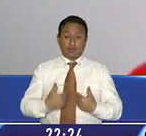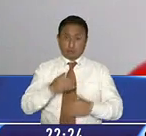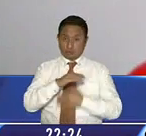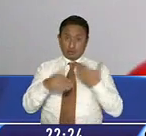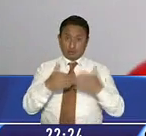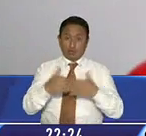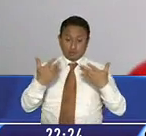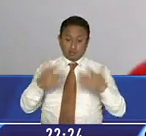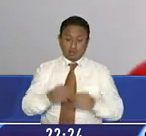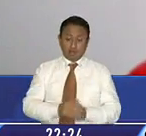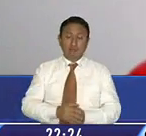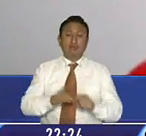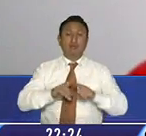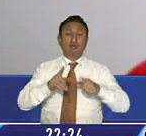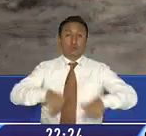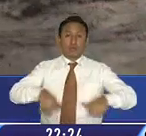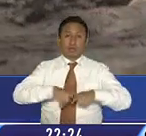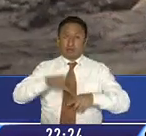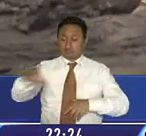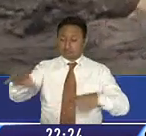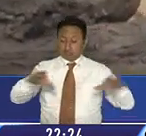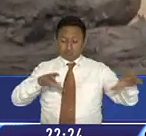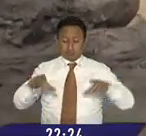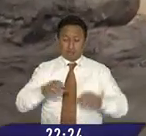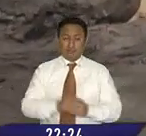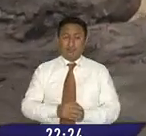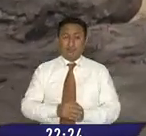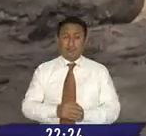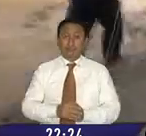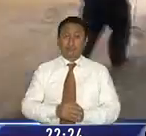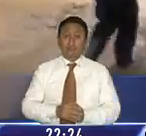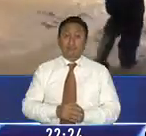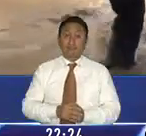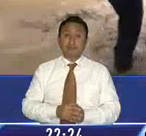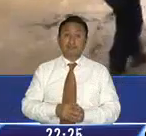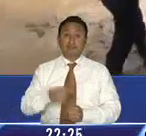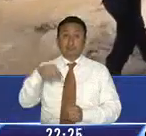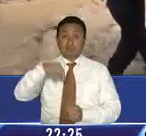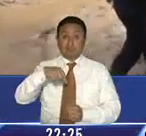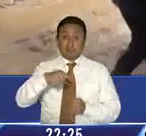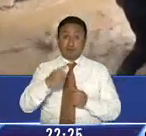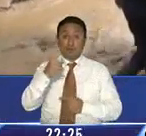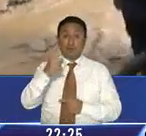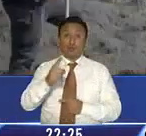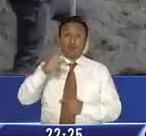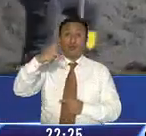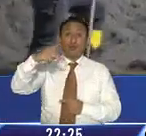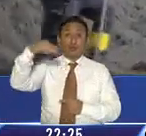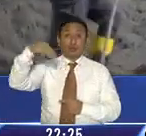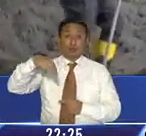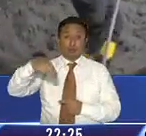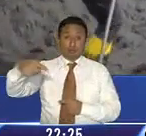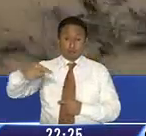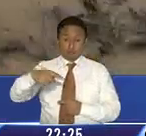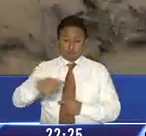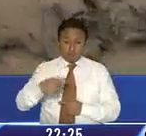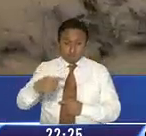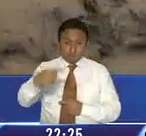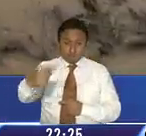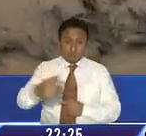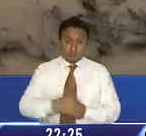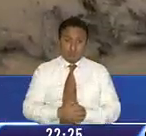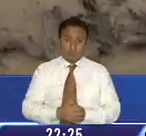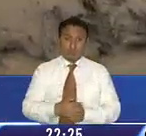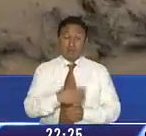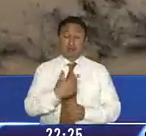por partes en diferentes lugares. Un kilómetro más abajo de donde lo vieron por última vez se encontró una herramienta del hoyo occiso. Y es que